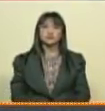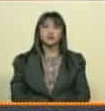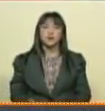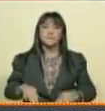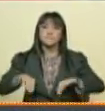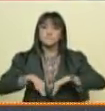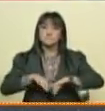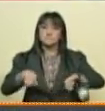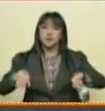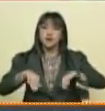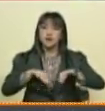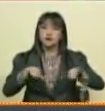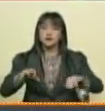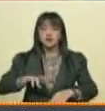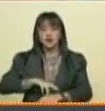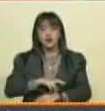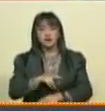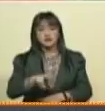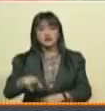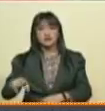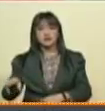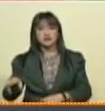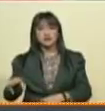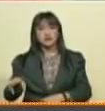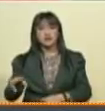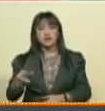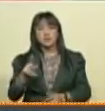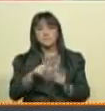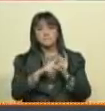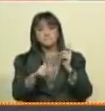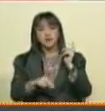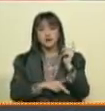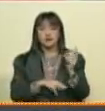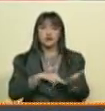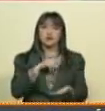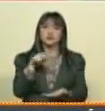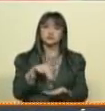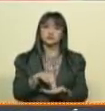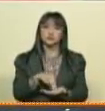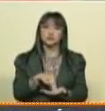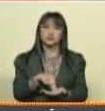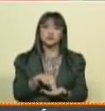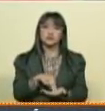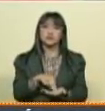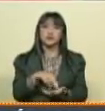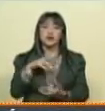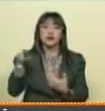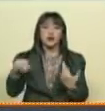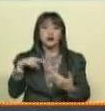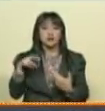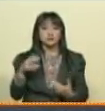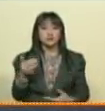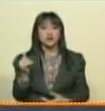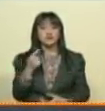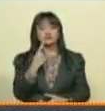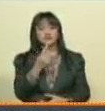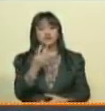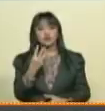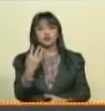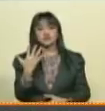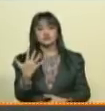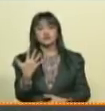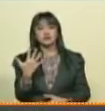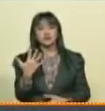playas, ríos, balnearios y parques nacionales. Y parques recreacionales. Son